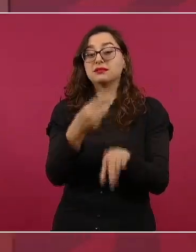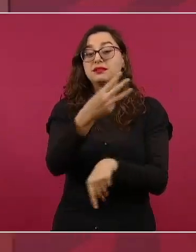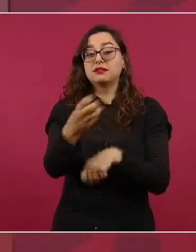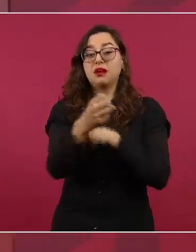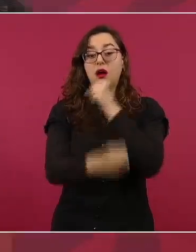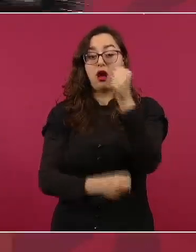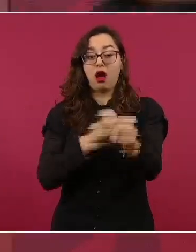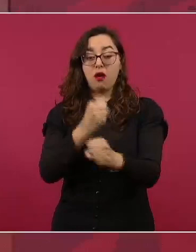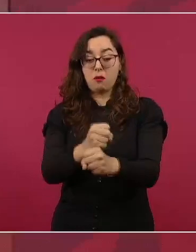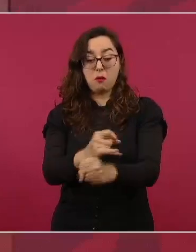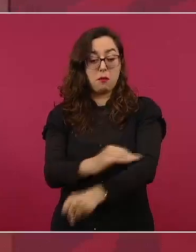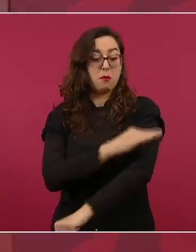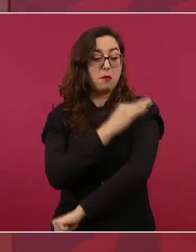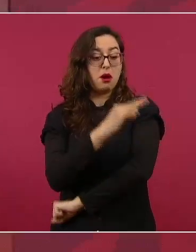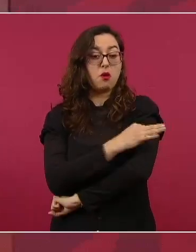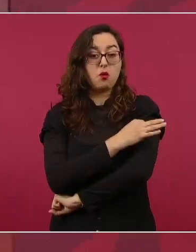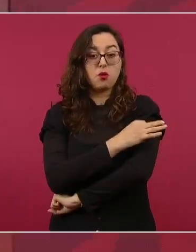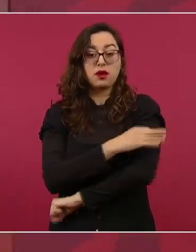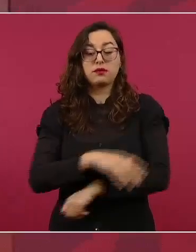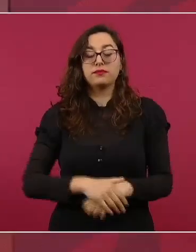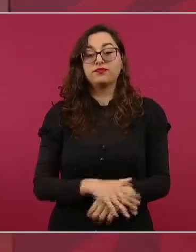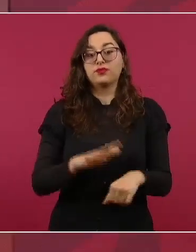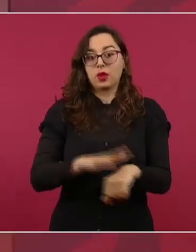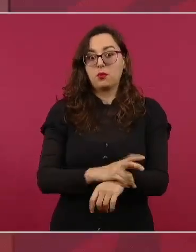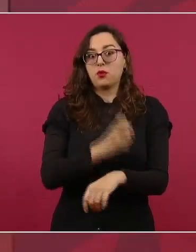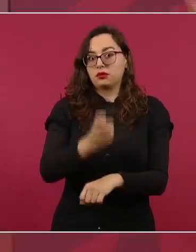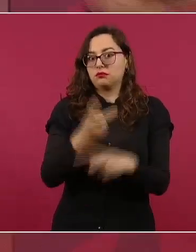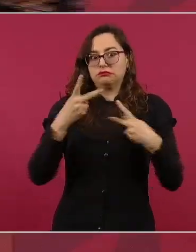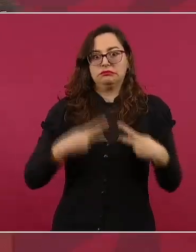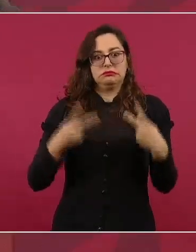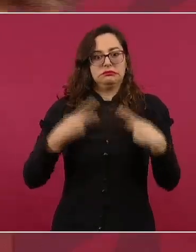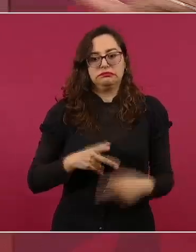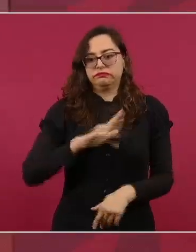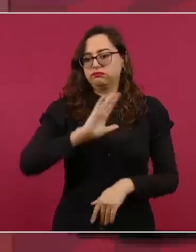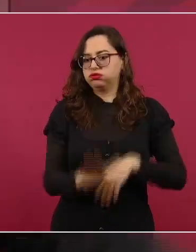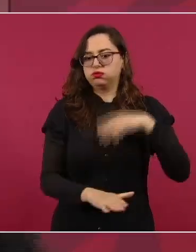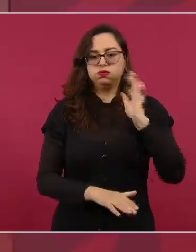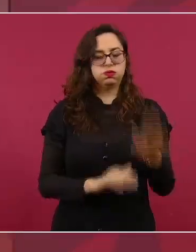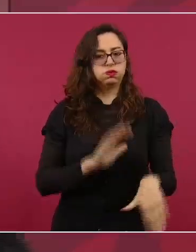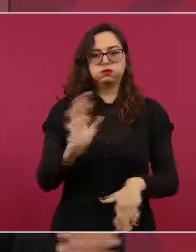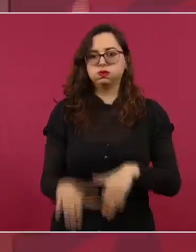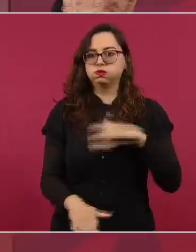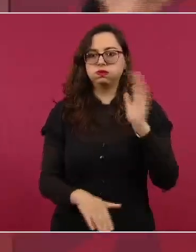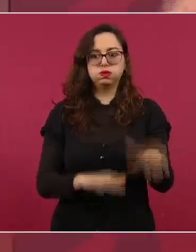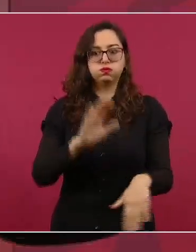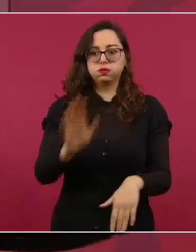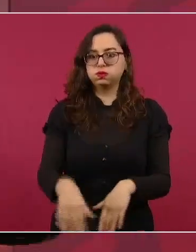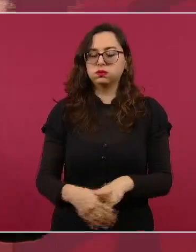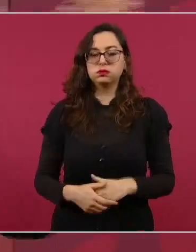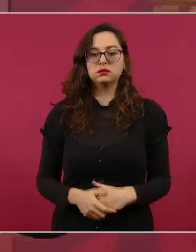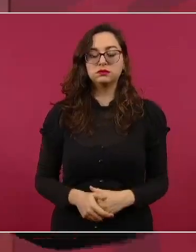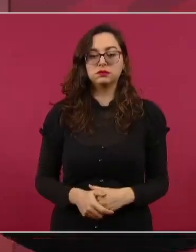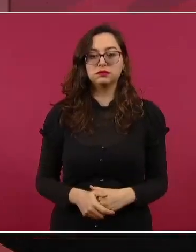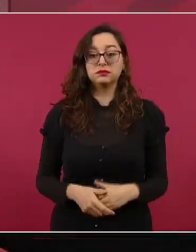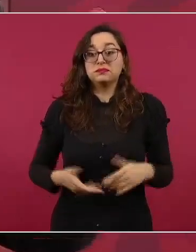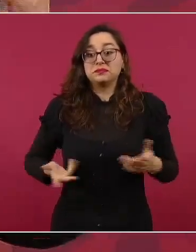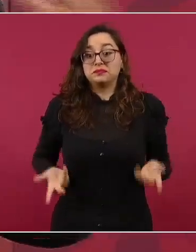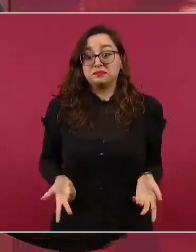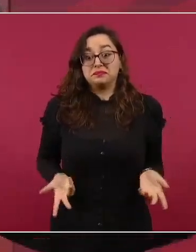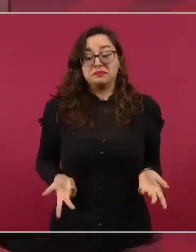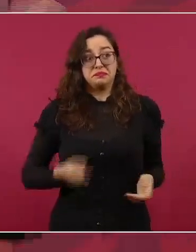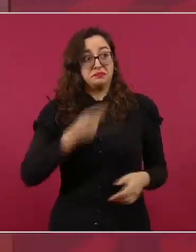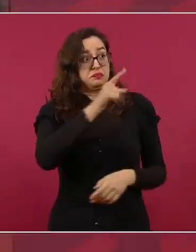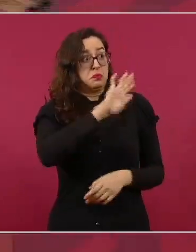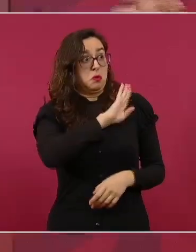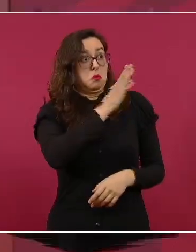Por eso no creció la población en 3 ciclos. Por eso también cuando dicen que vinieron a